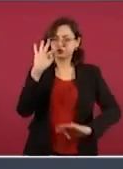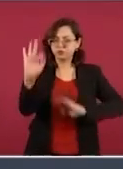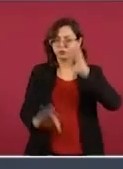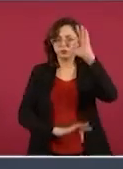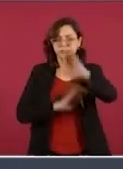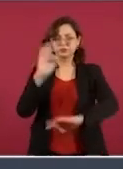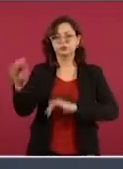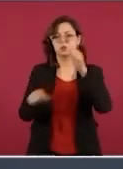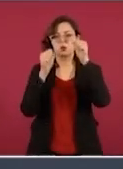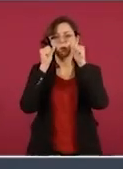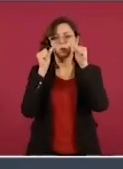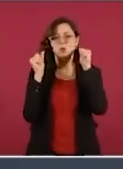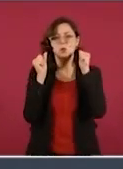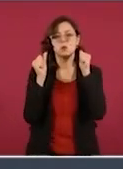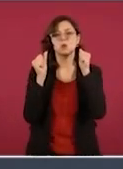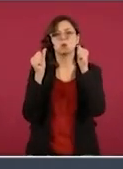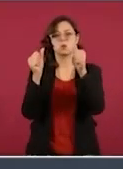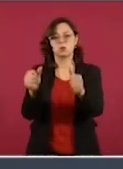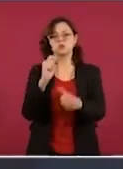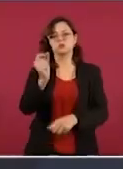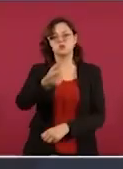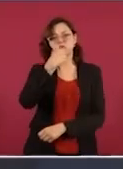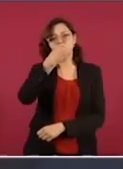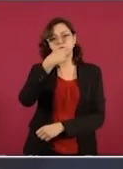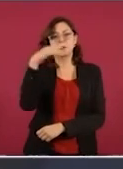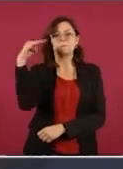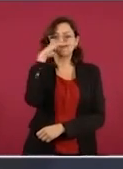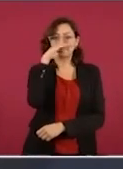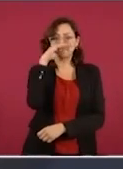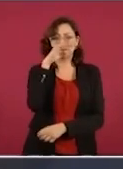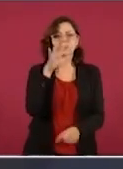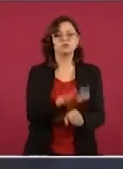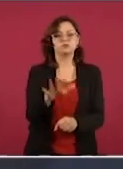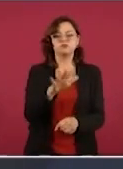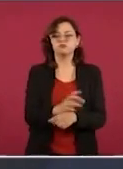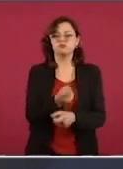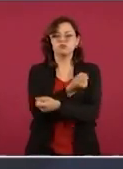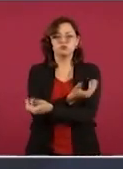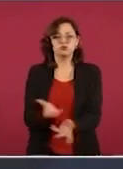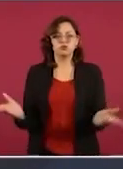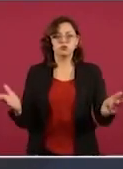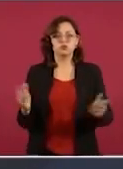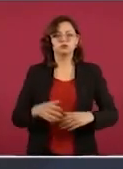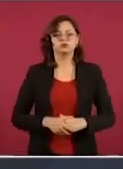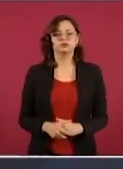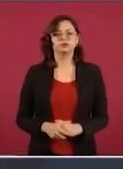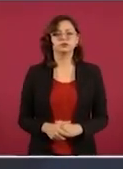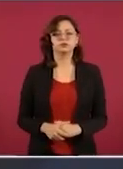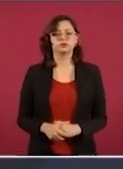atención médica y los medicamentos gratuitos.